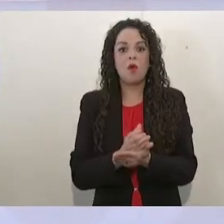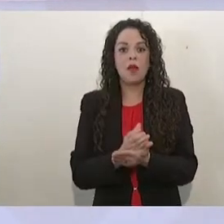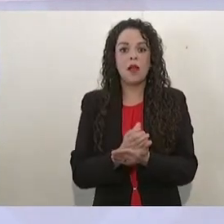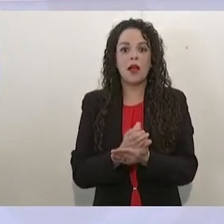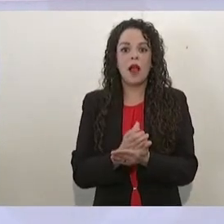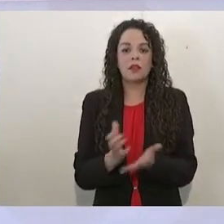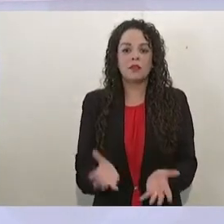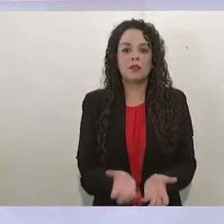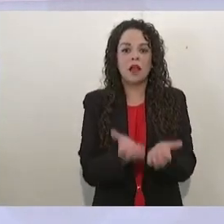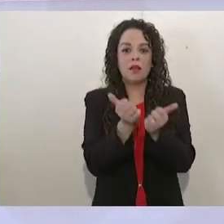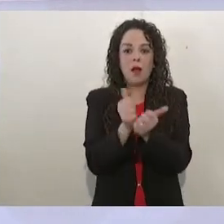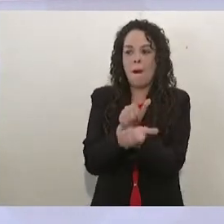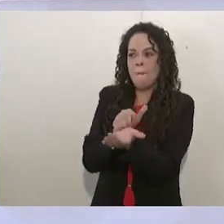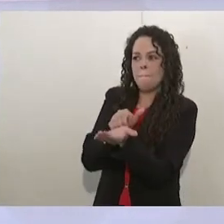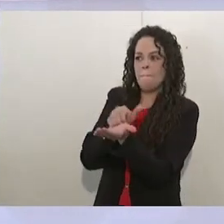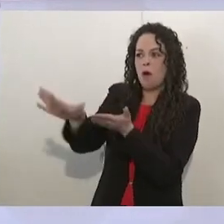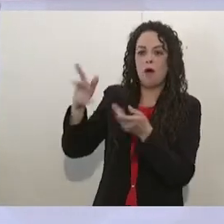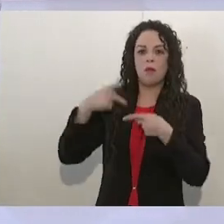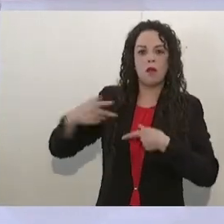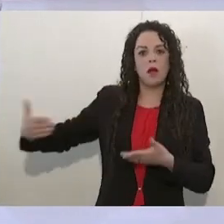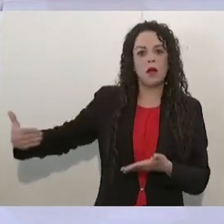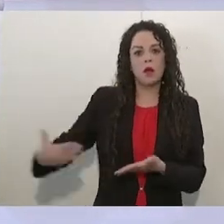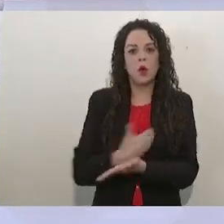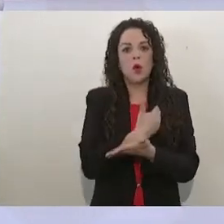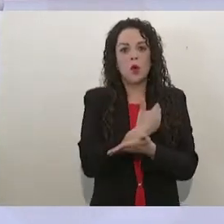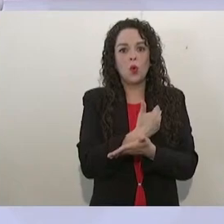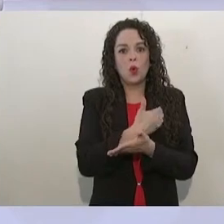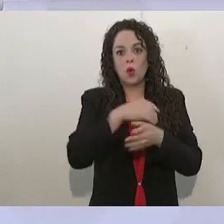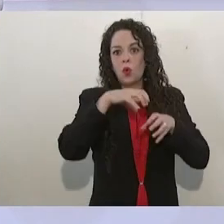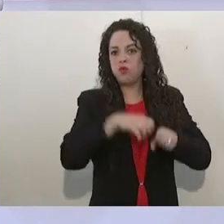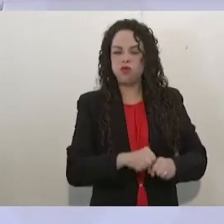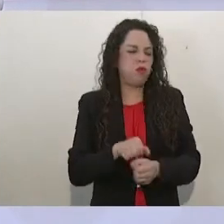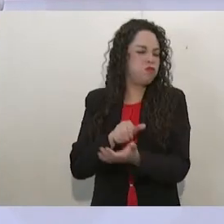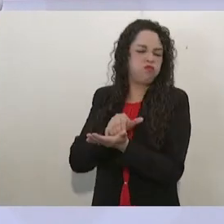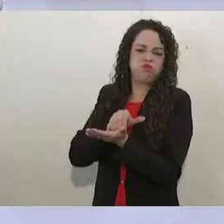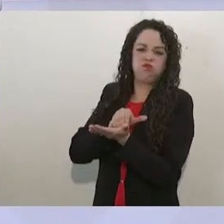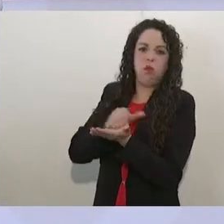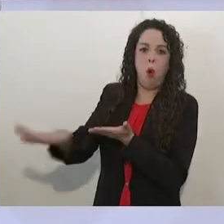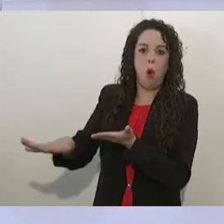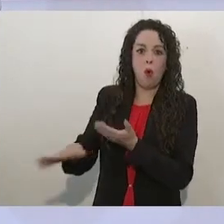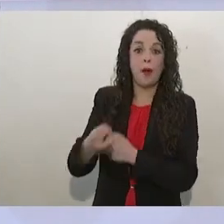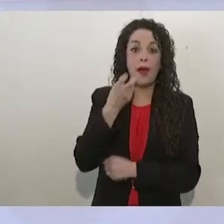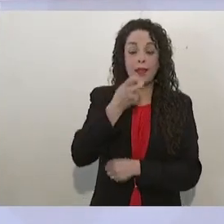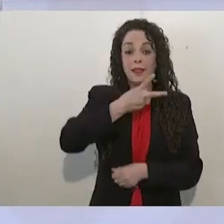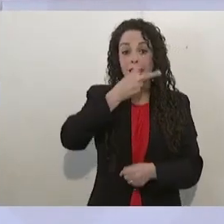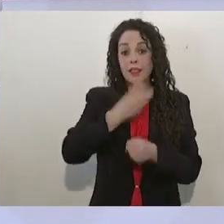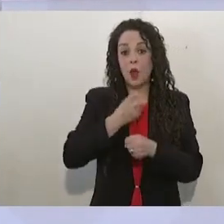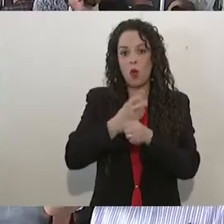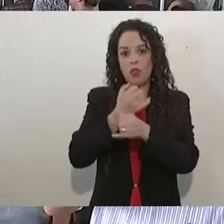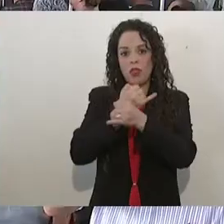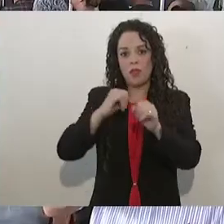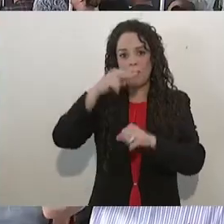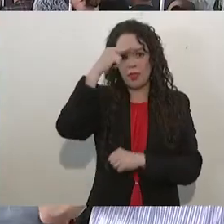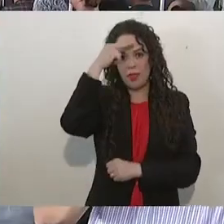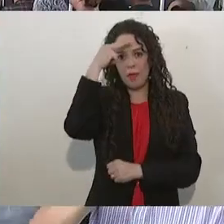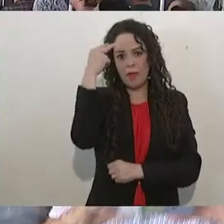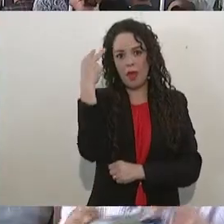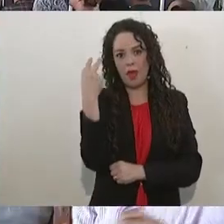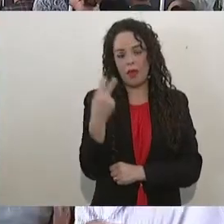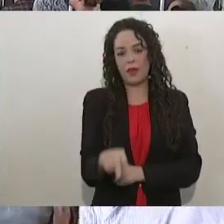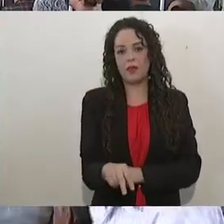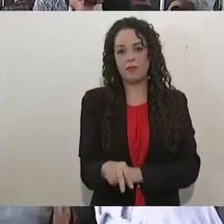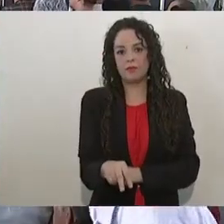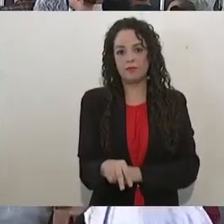la segunda independencia de México. También por la necesidad se tuvo que